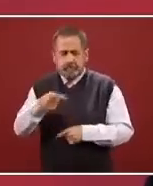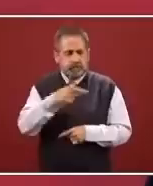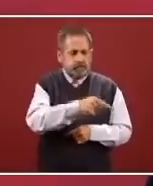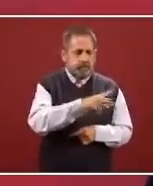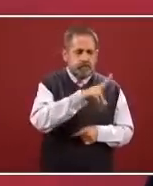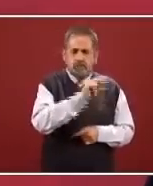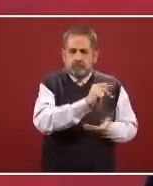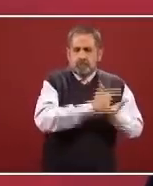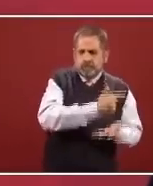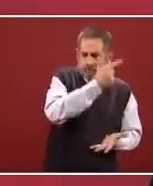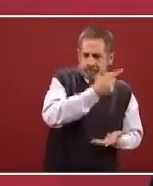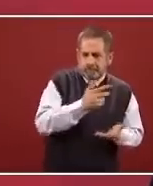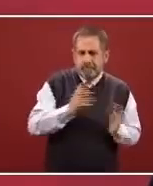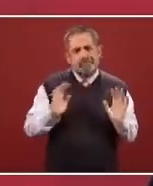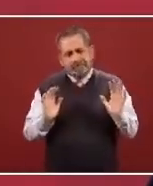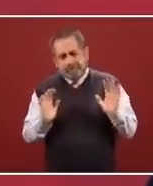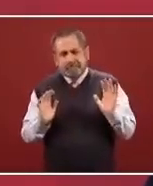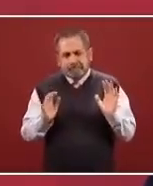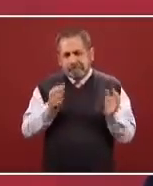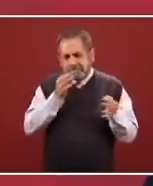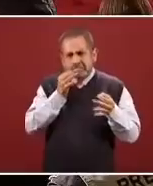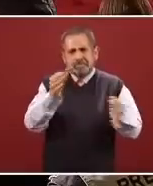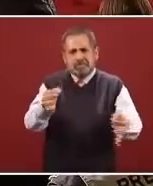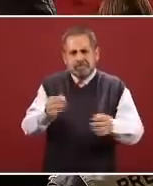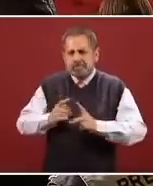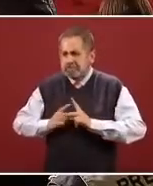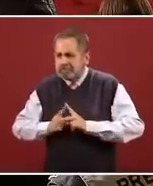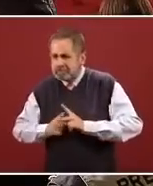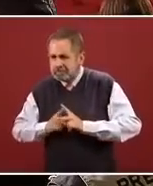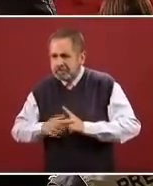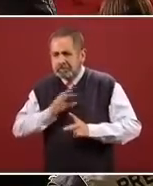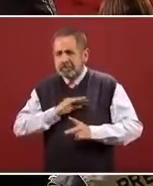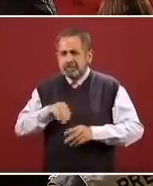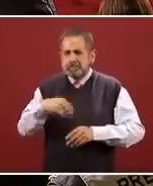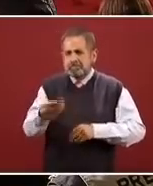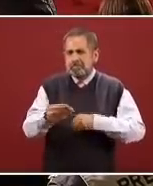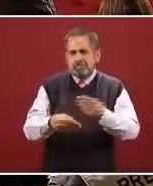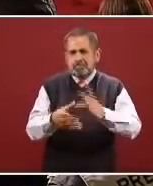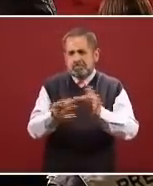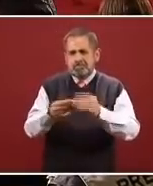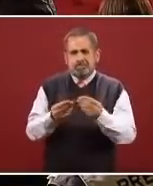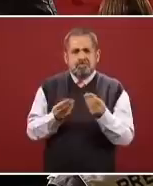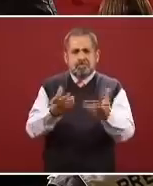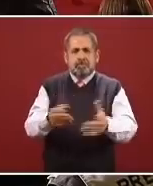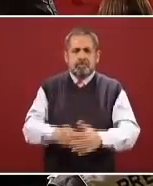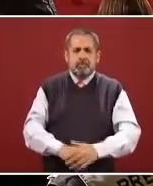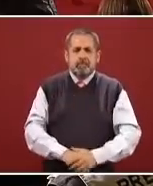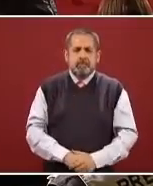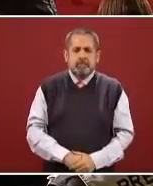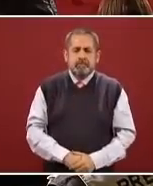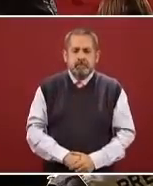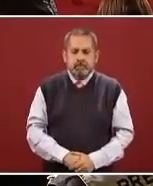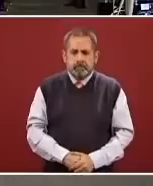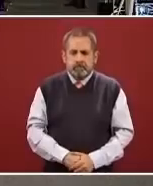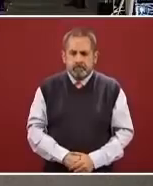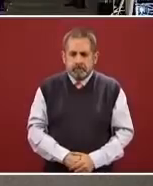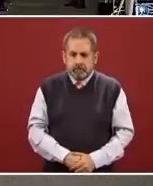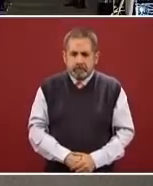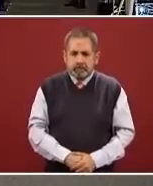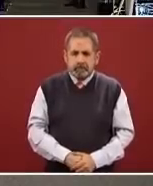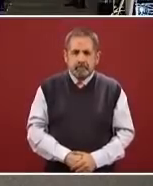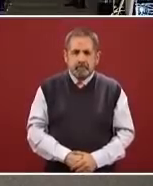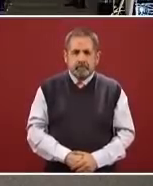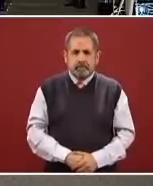crítico. Eso yo creo que lo podemos estimar en las siguientes. ¿Todo lo cubriría el